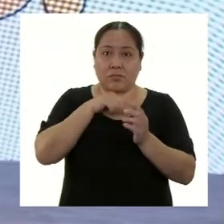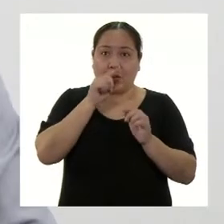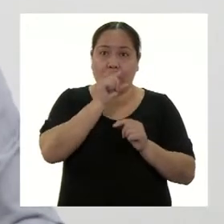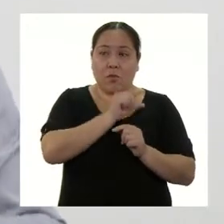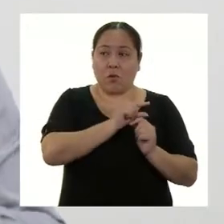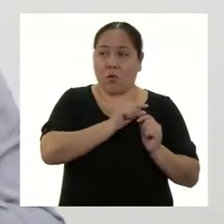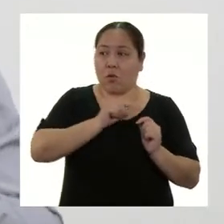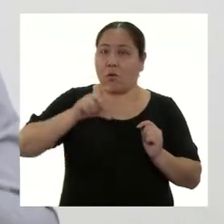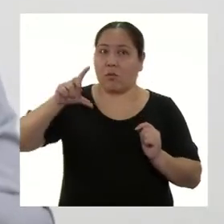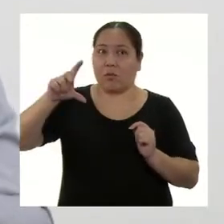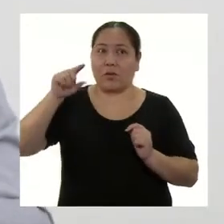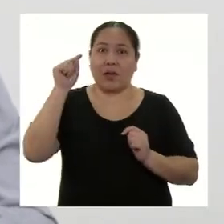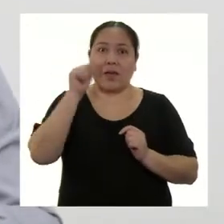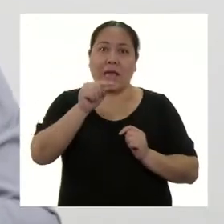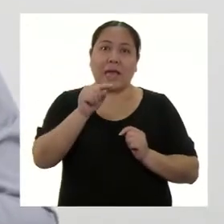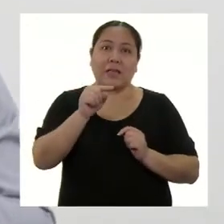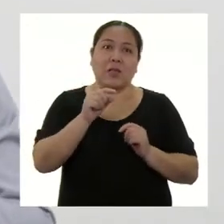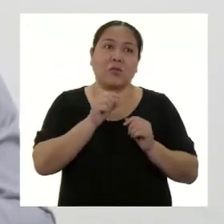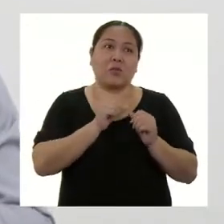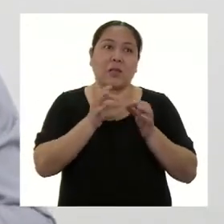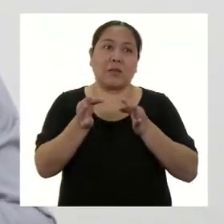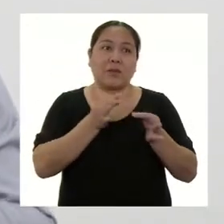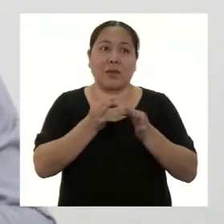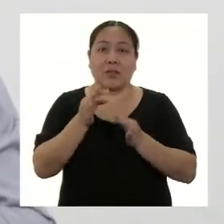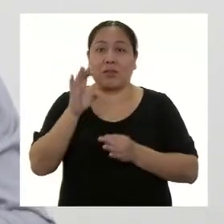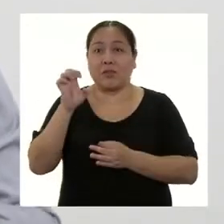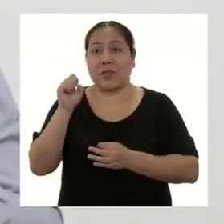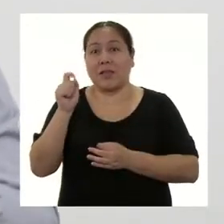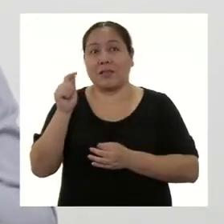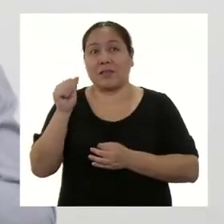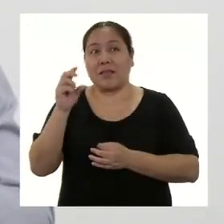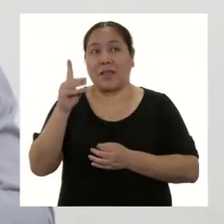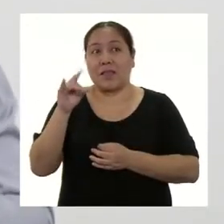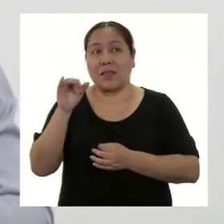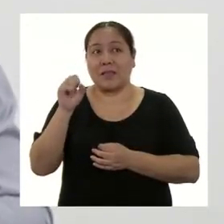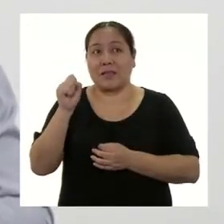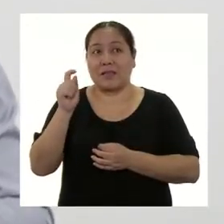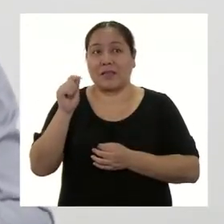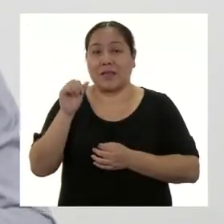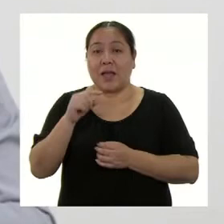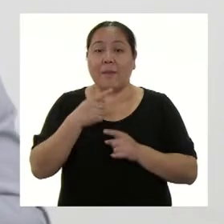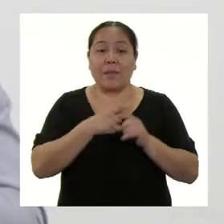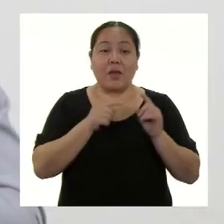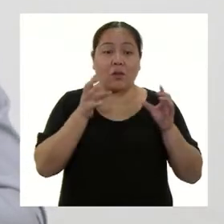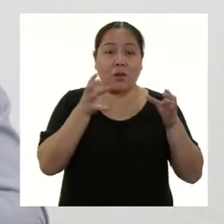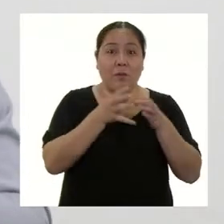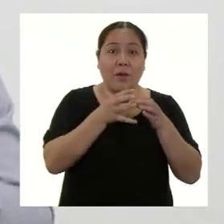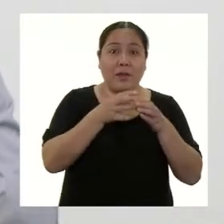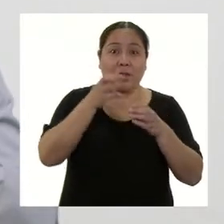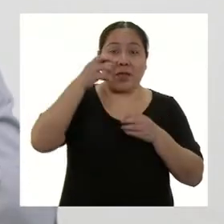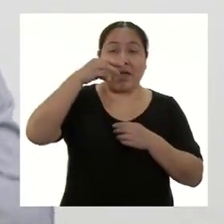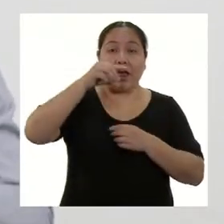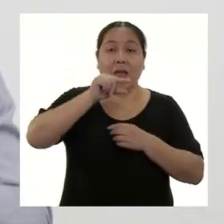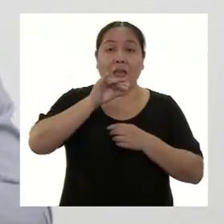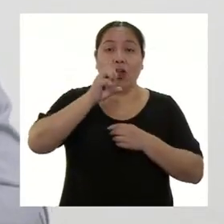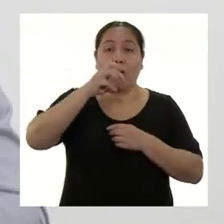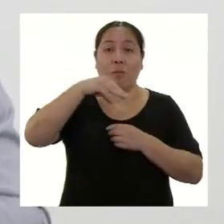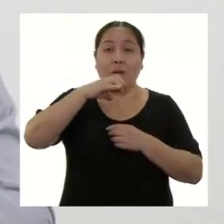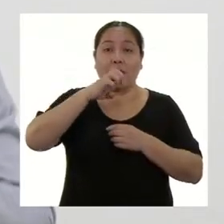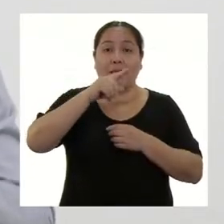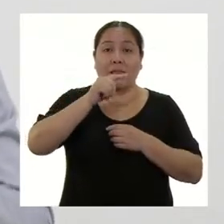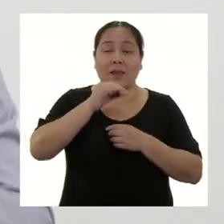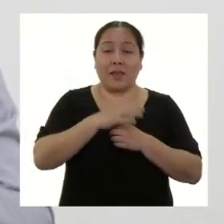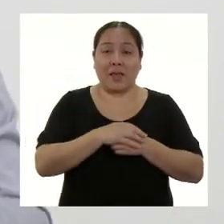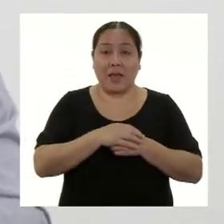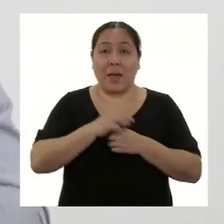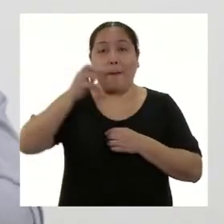mayor. Esa es su definición en el campo de la estadística, pero en el campo de la geometría, la mediana es la recta que pasa